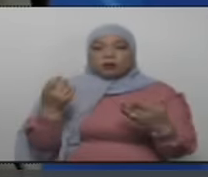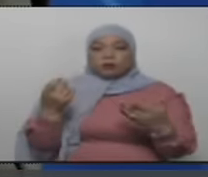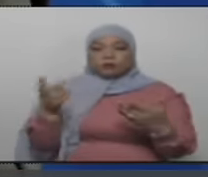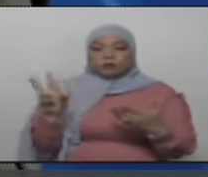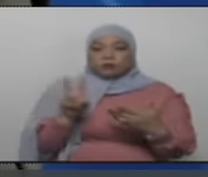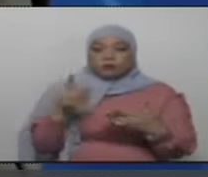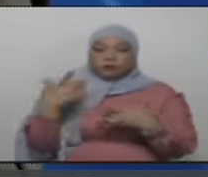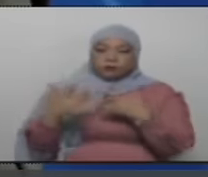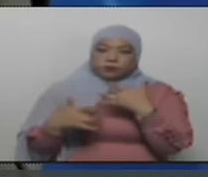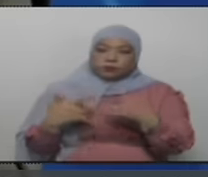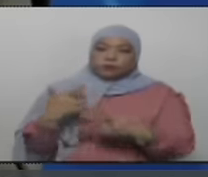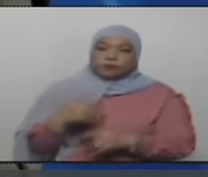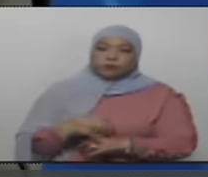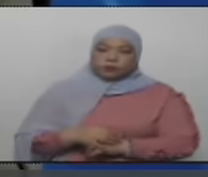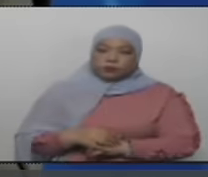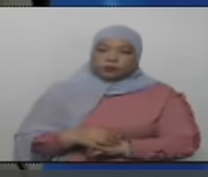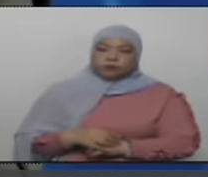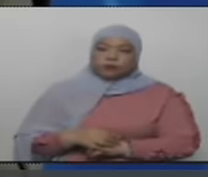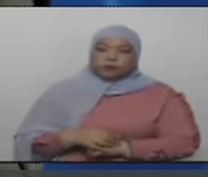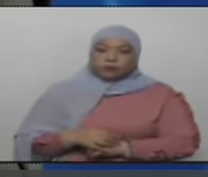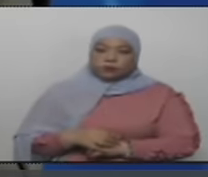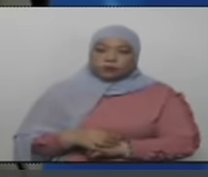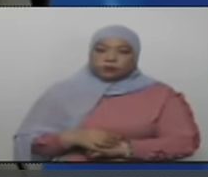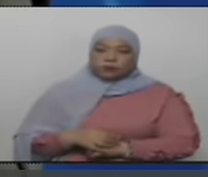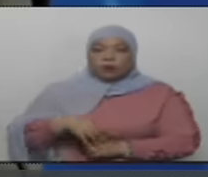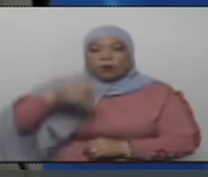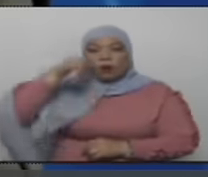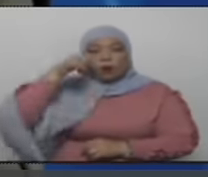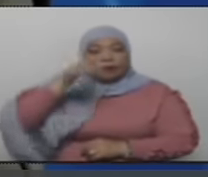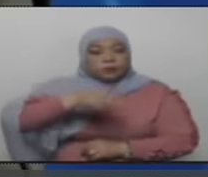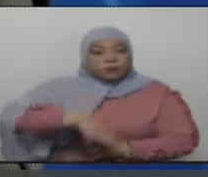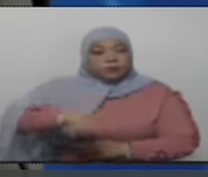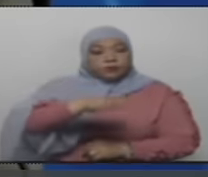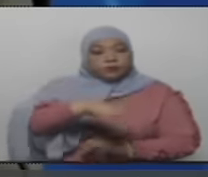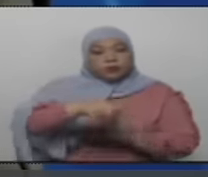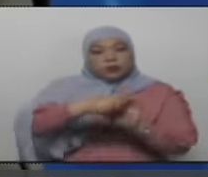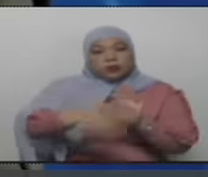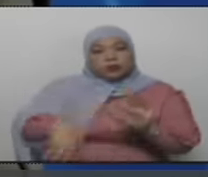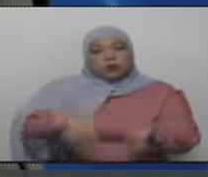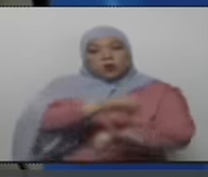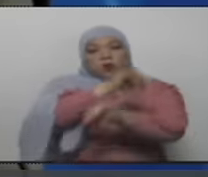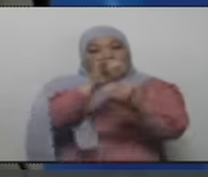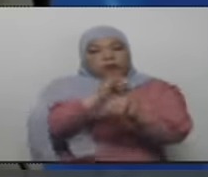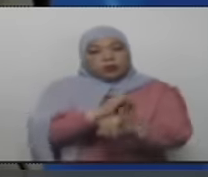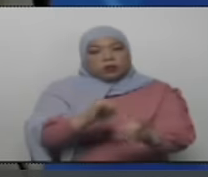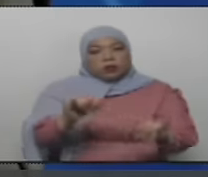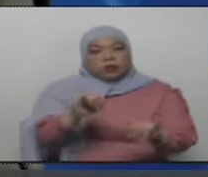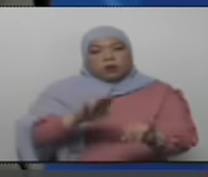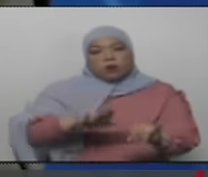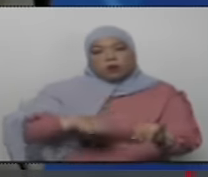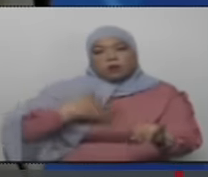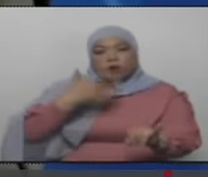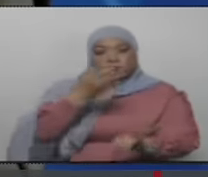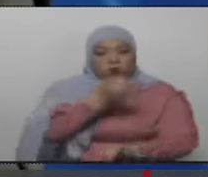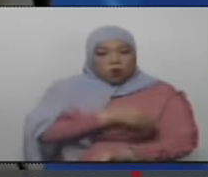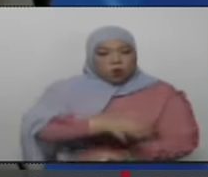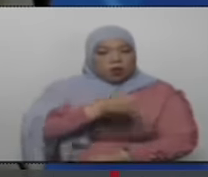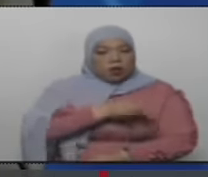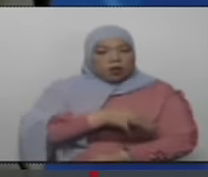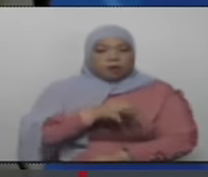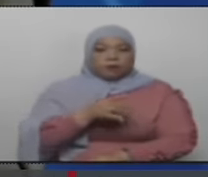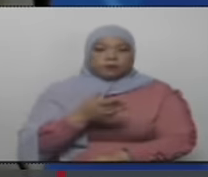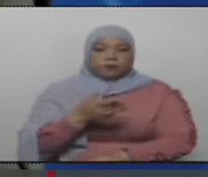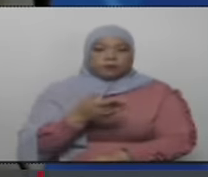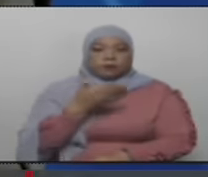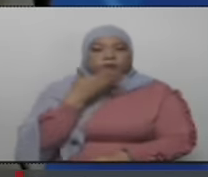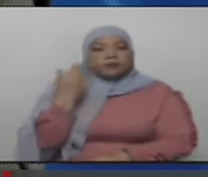es aquel que le da a su pueblo la mayor suma de felicidad social posible,